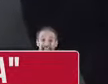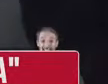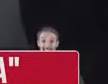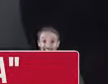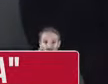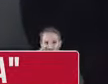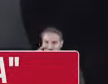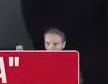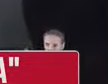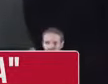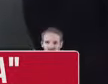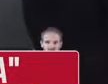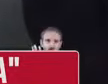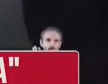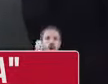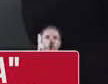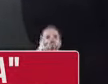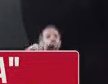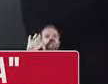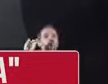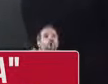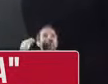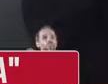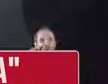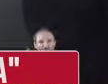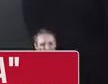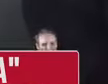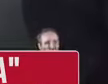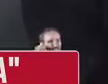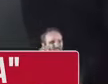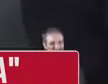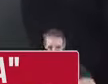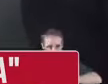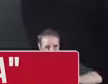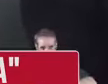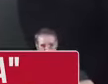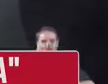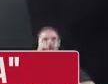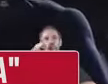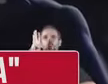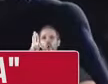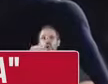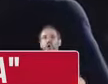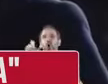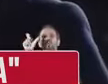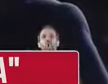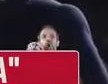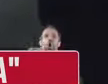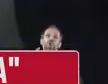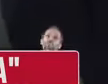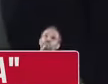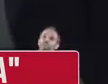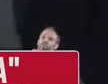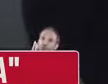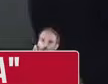que lo habían apodado bob el constructor usted conoce el cuentito ese dibujo el constructor de eran chiquitos la mamá de